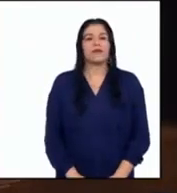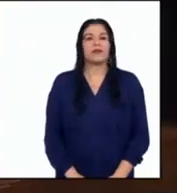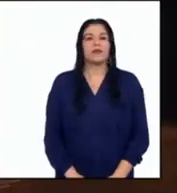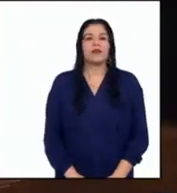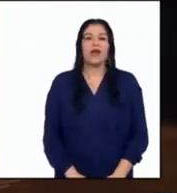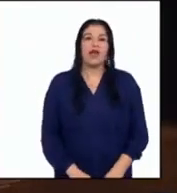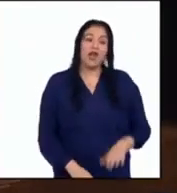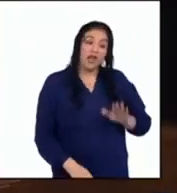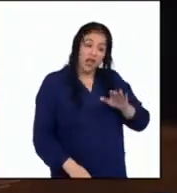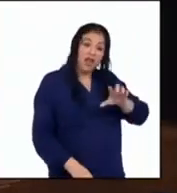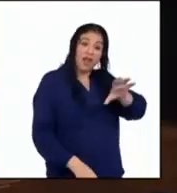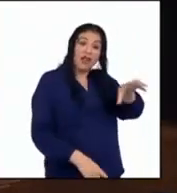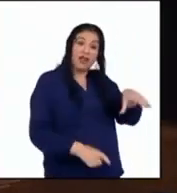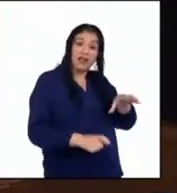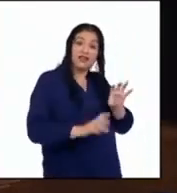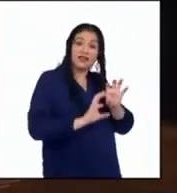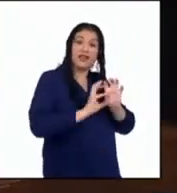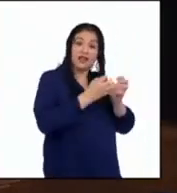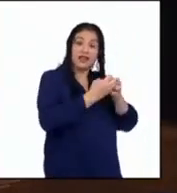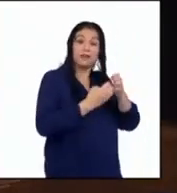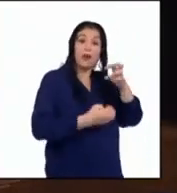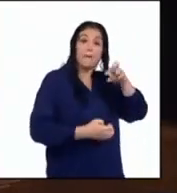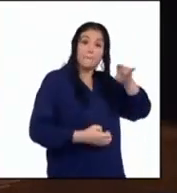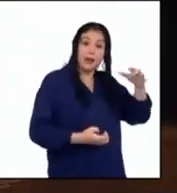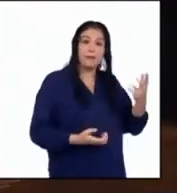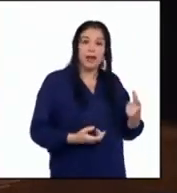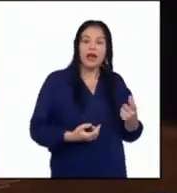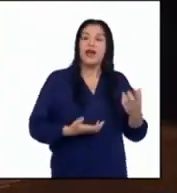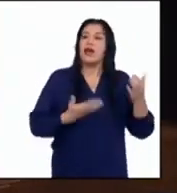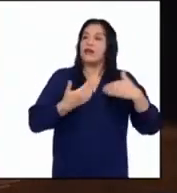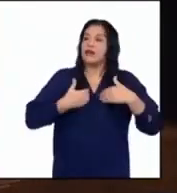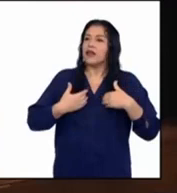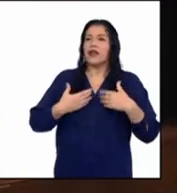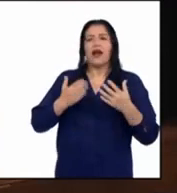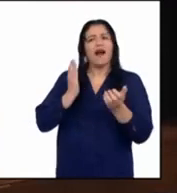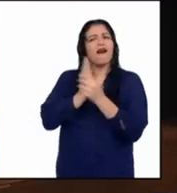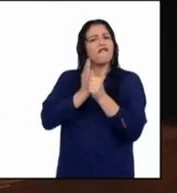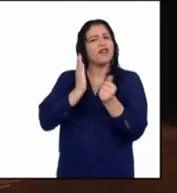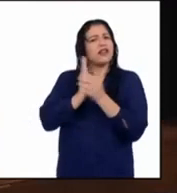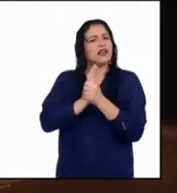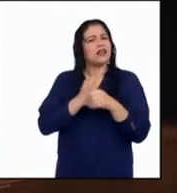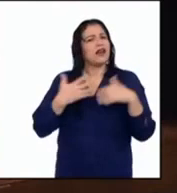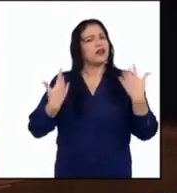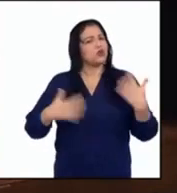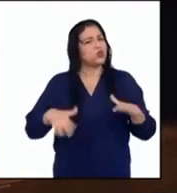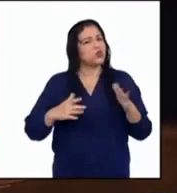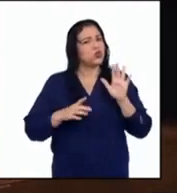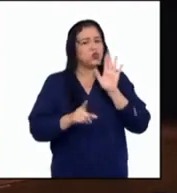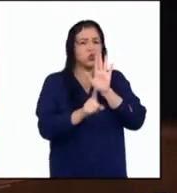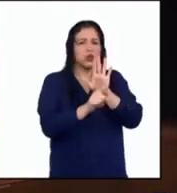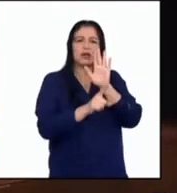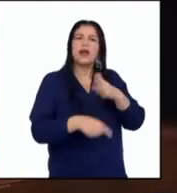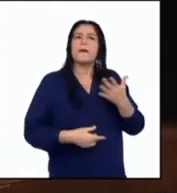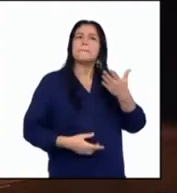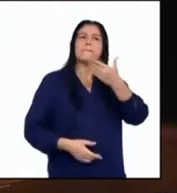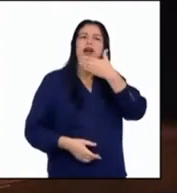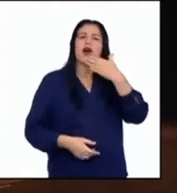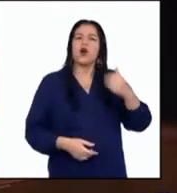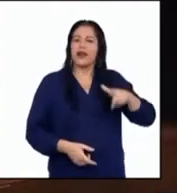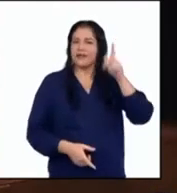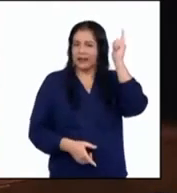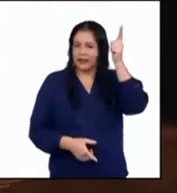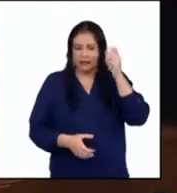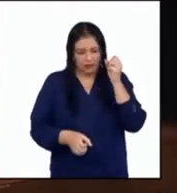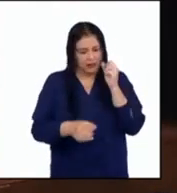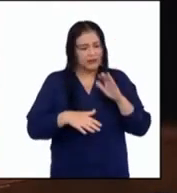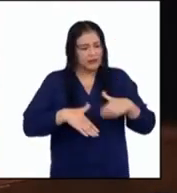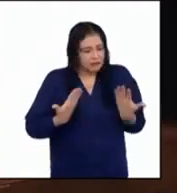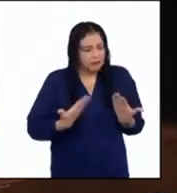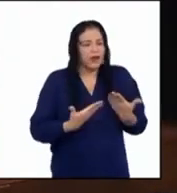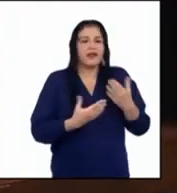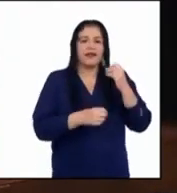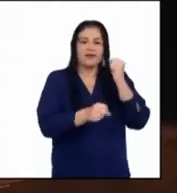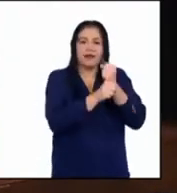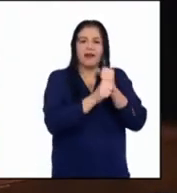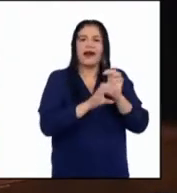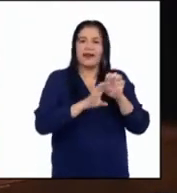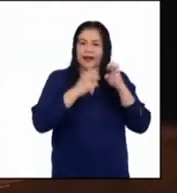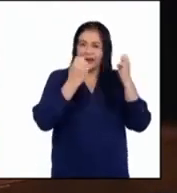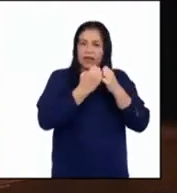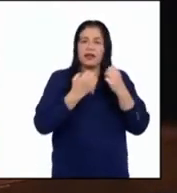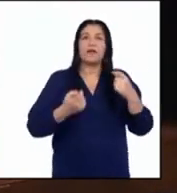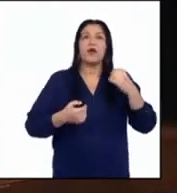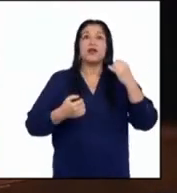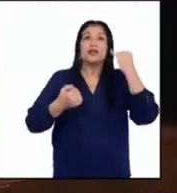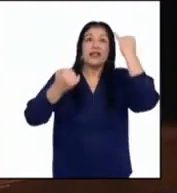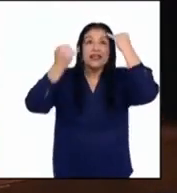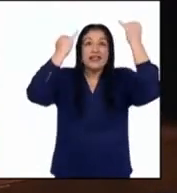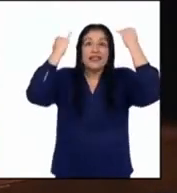Pepe y sus compañeros regresan con competencias desarrolladas a su vida cotidiana, son mejores líderes, trabajan en equipo, saben innovar, son